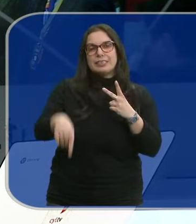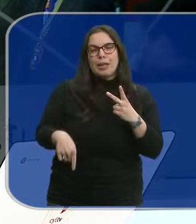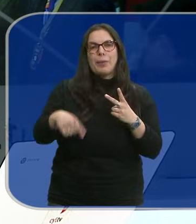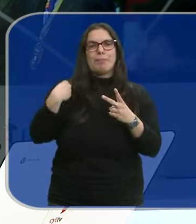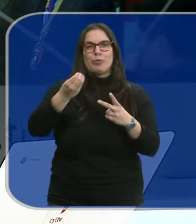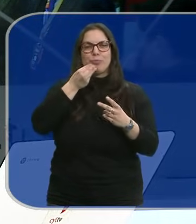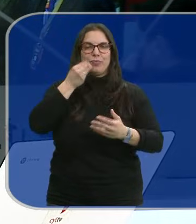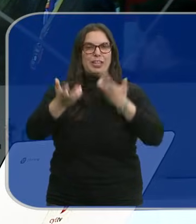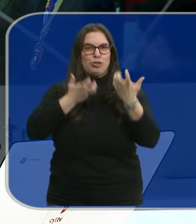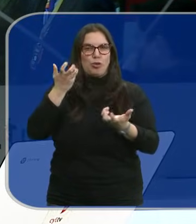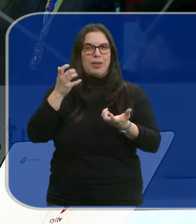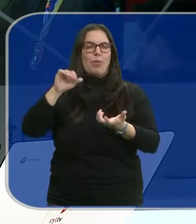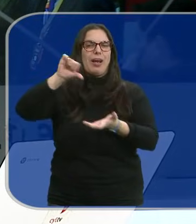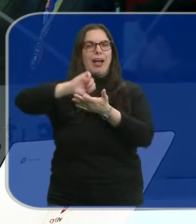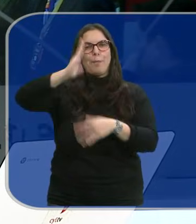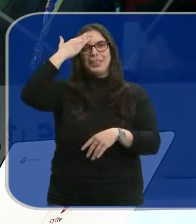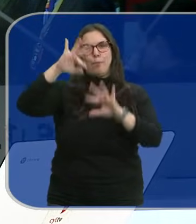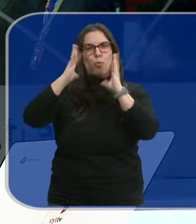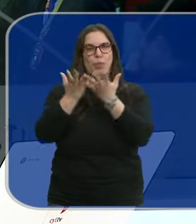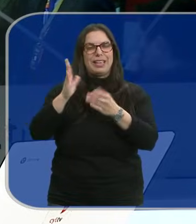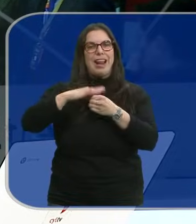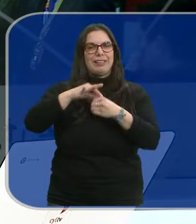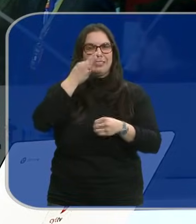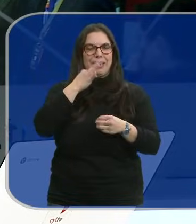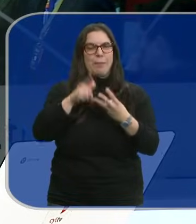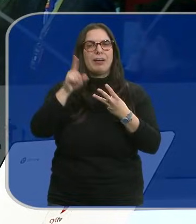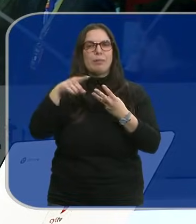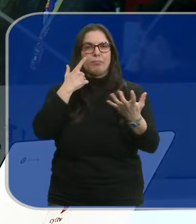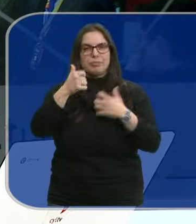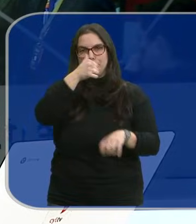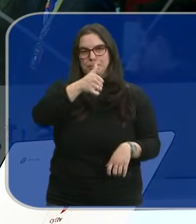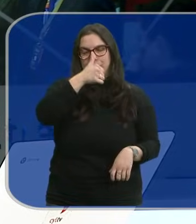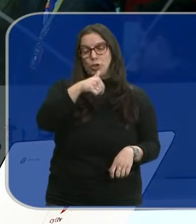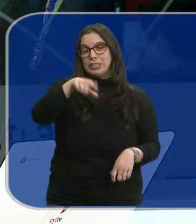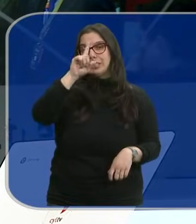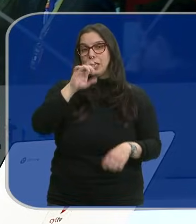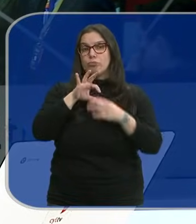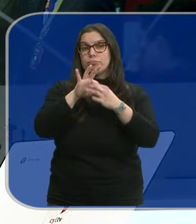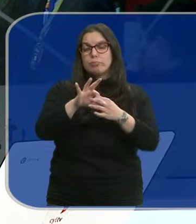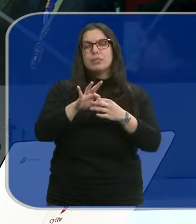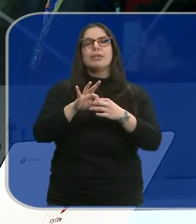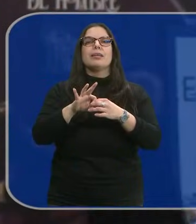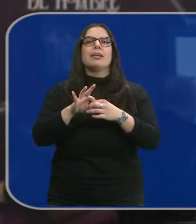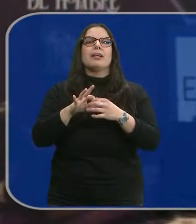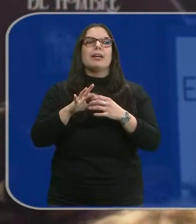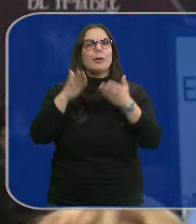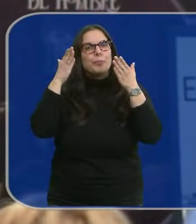y basada en el patrimonio, la cultura y el enoturismo. Este año con especial dedicación a su relación con la India.